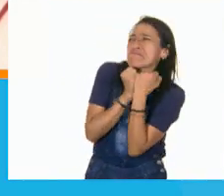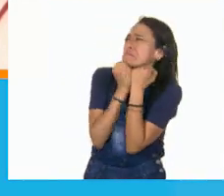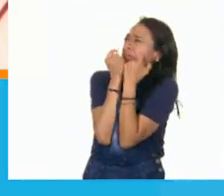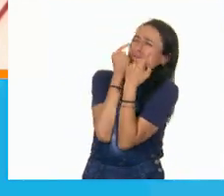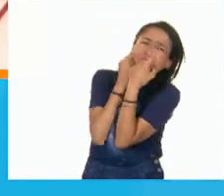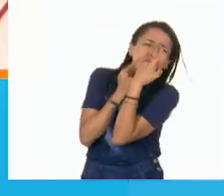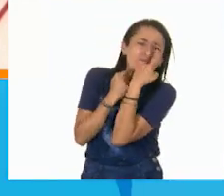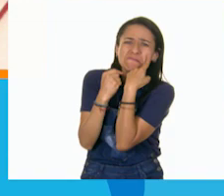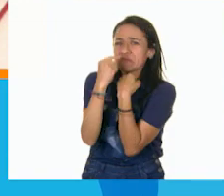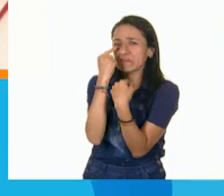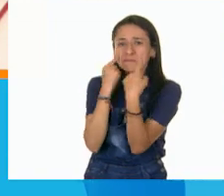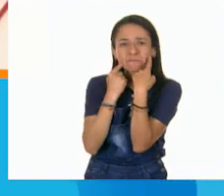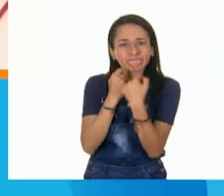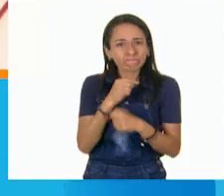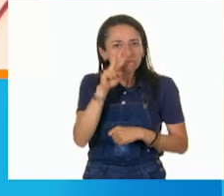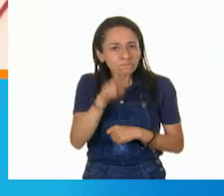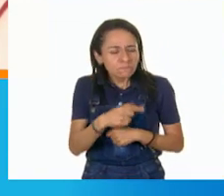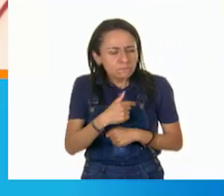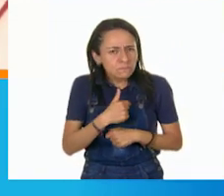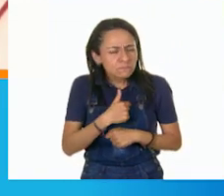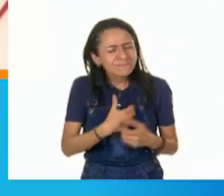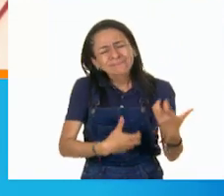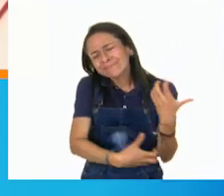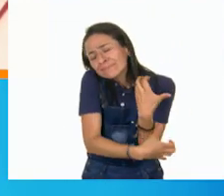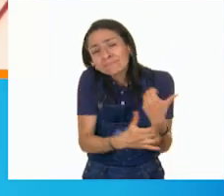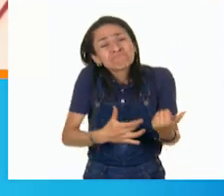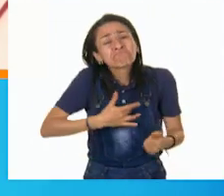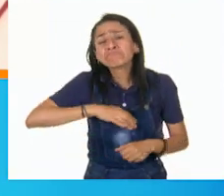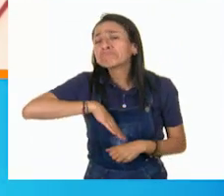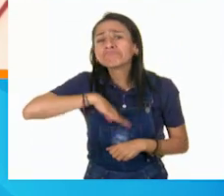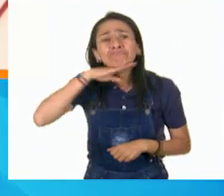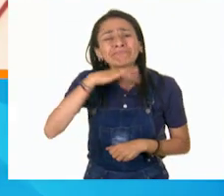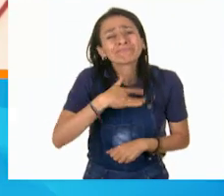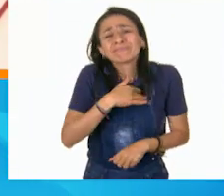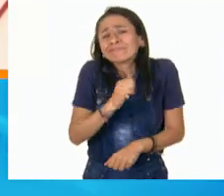cuenta de lo que yo estaba tan emocionada.